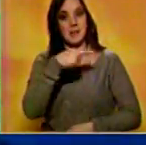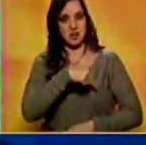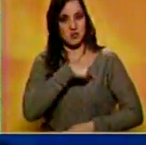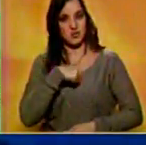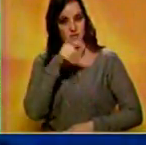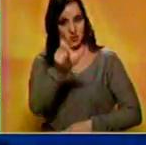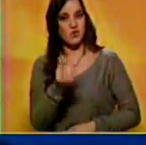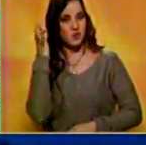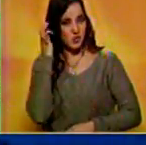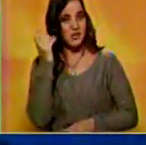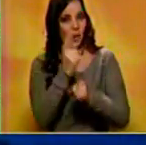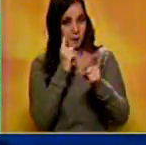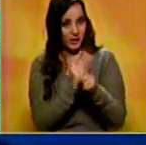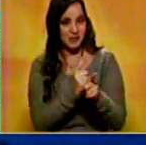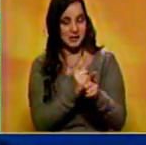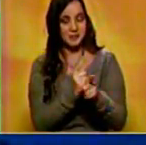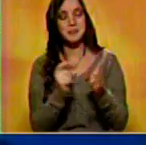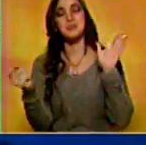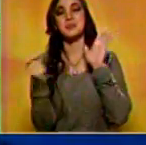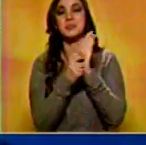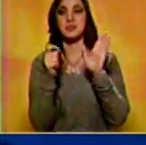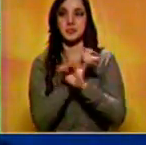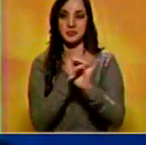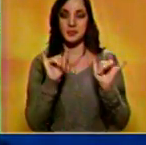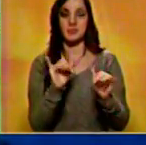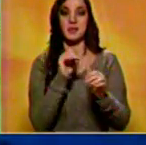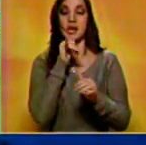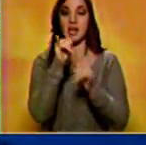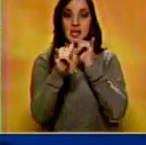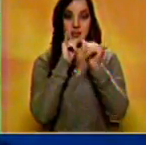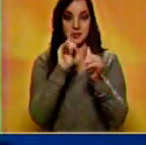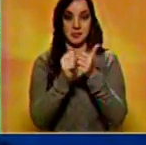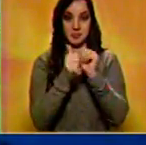Basinski. Bien, y con esto ponemos punto final a la información deportiva en Noticiero Venevisión.